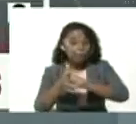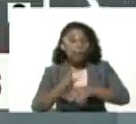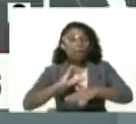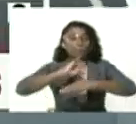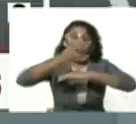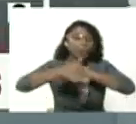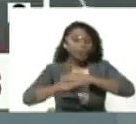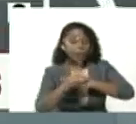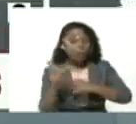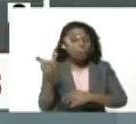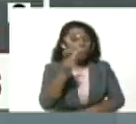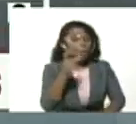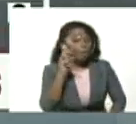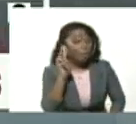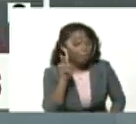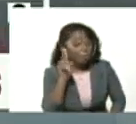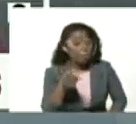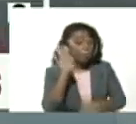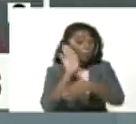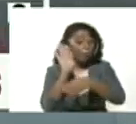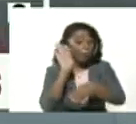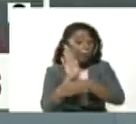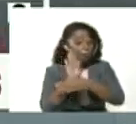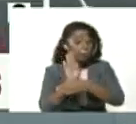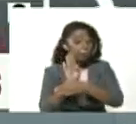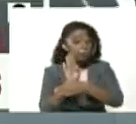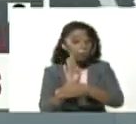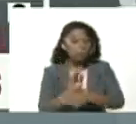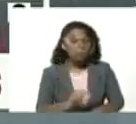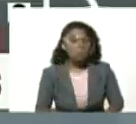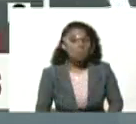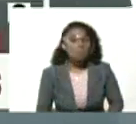anda buscándolo, cuidado lo encuentra. ¿Ah?